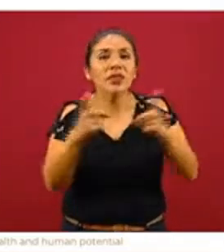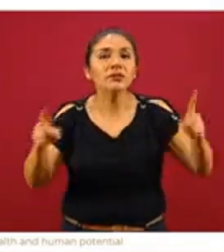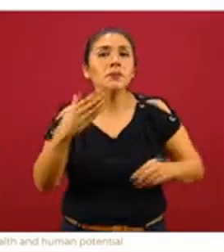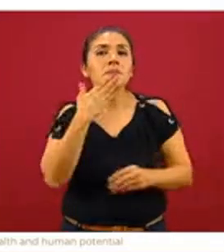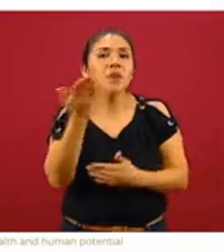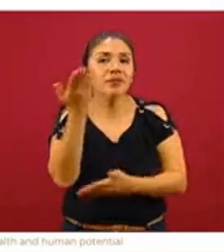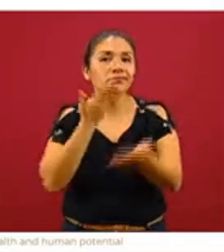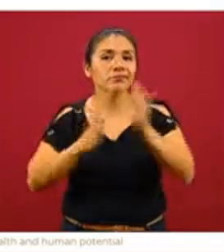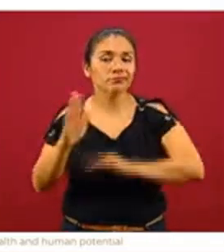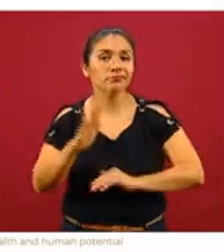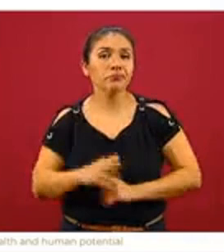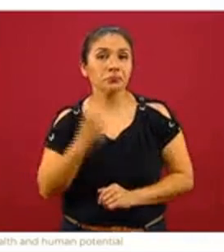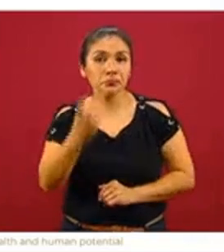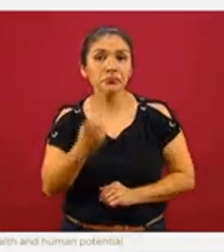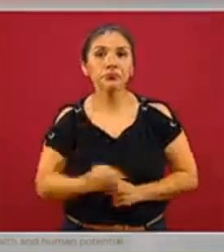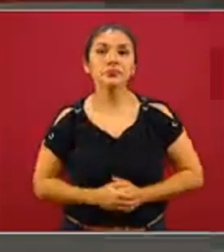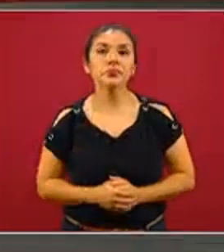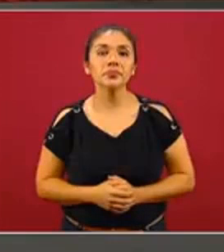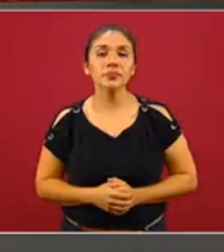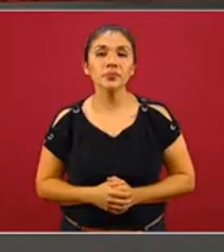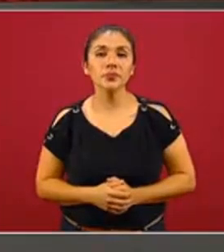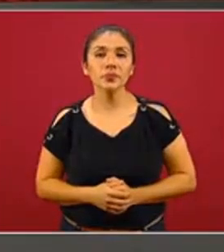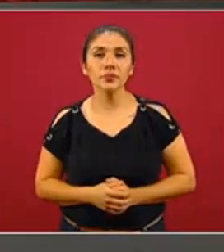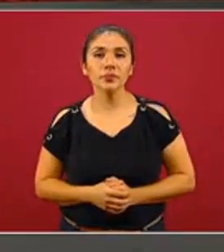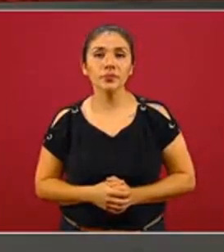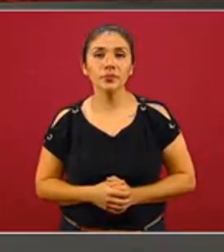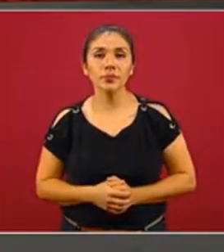nuestras niñas. La próxima, por favor.